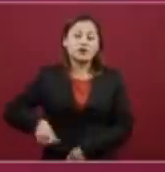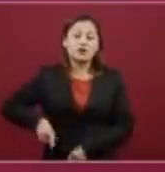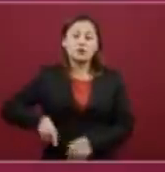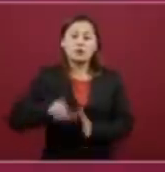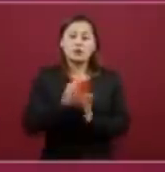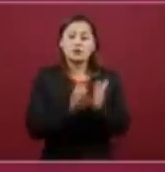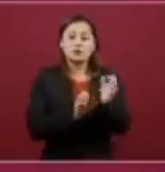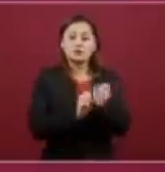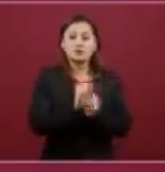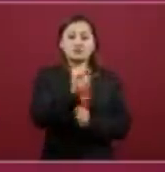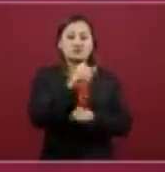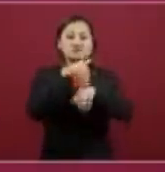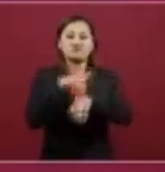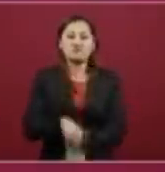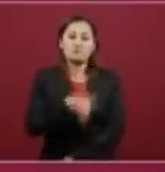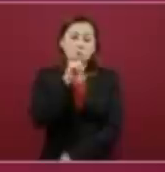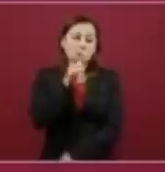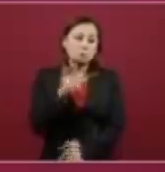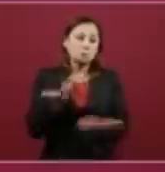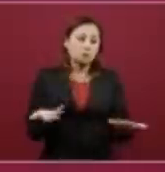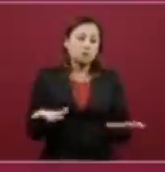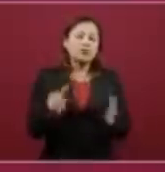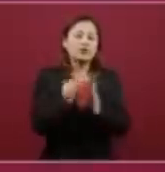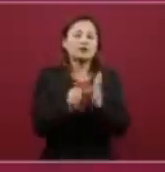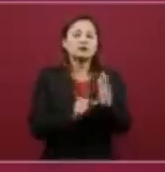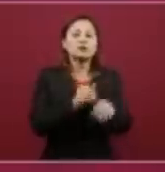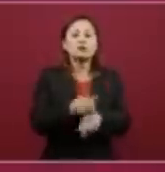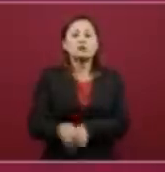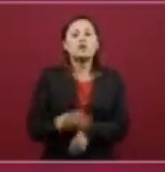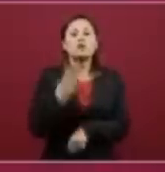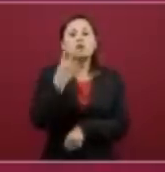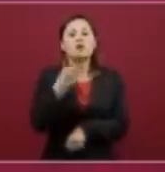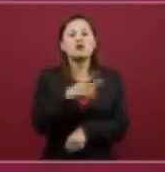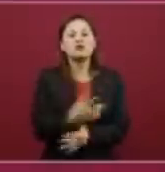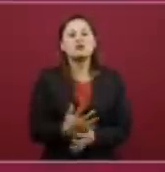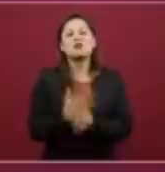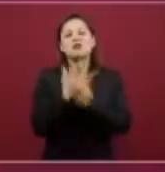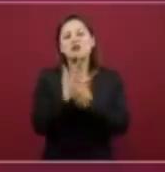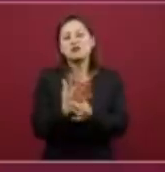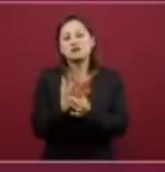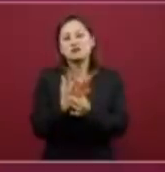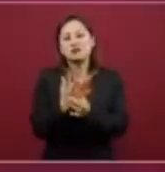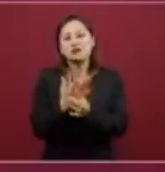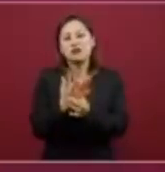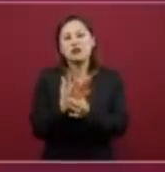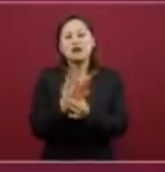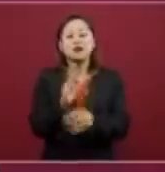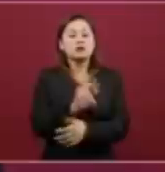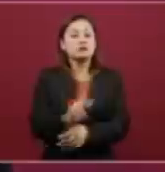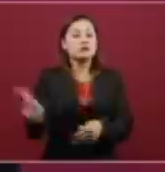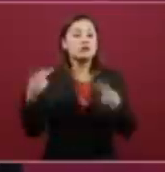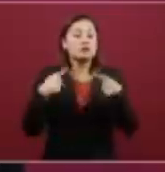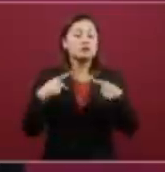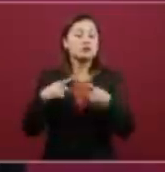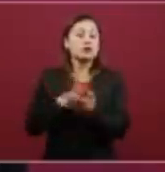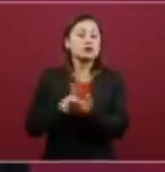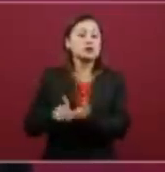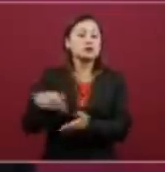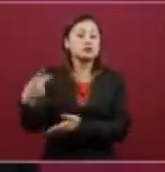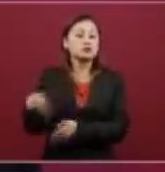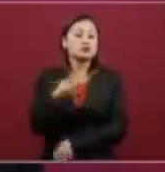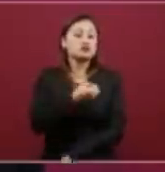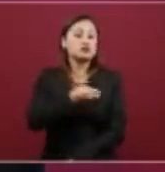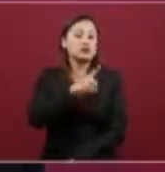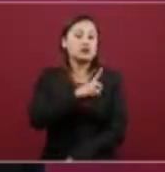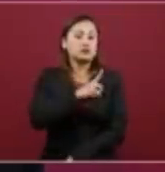Constitución. El artículo 4 de la Constitución establece el derecho a la salud, pero es